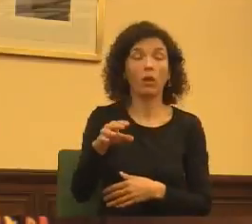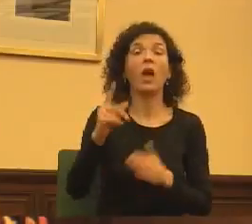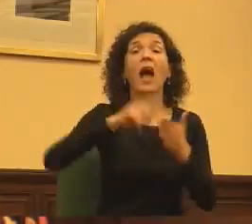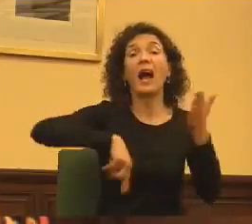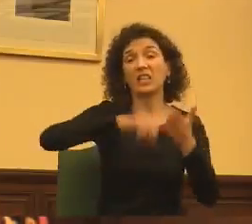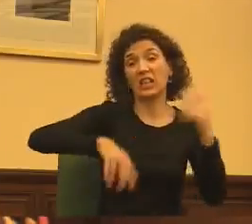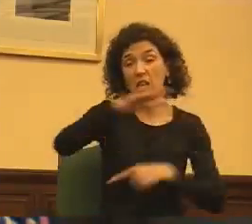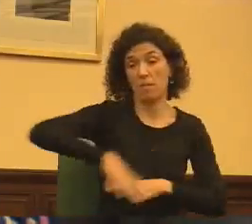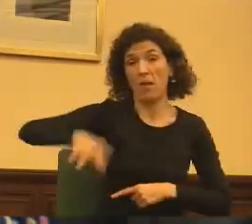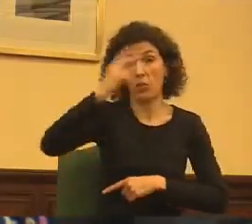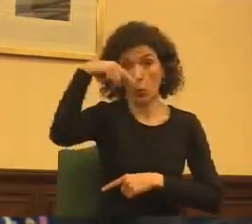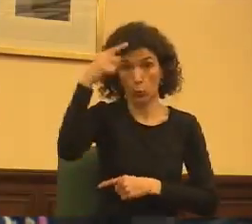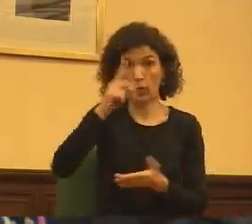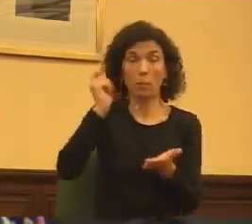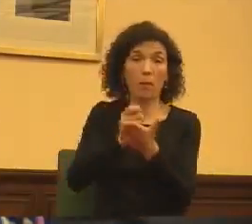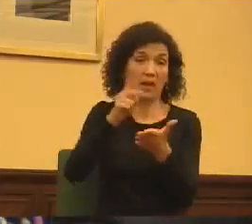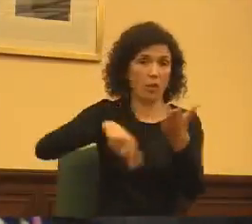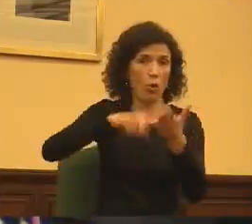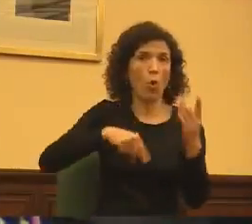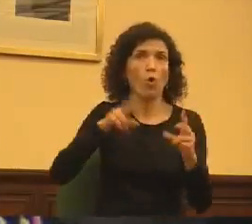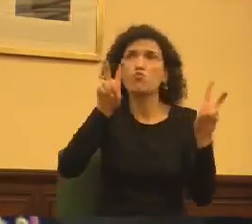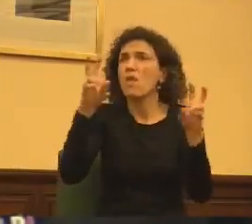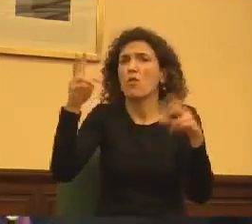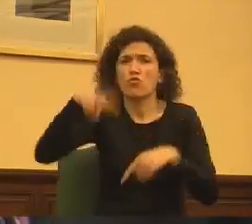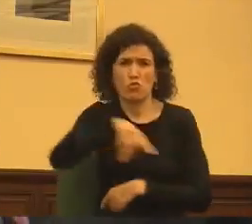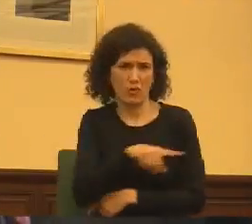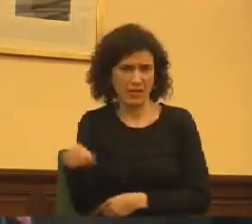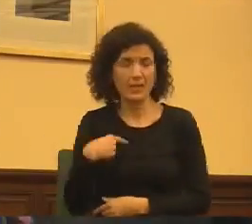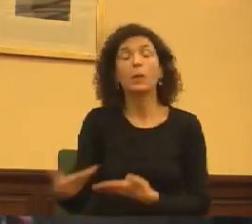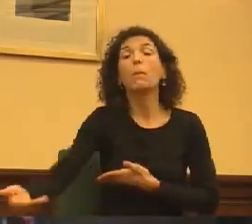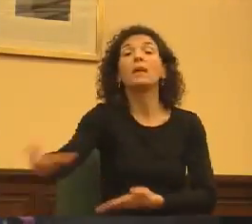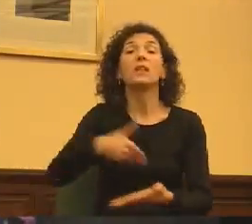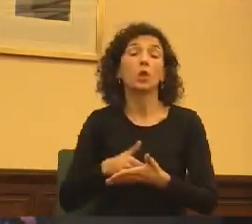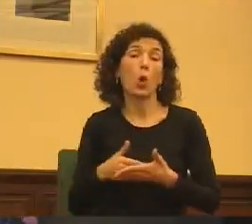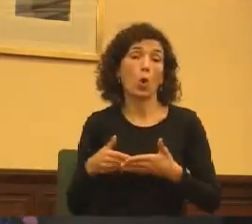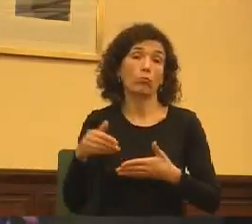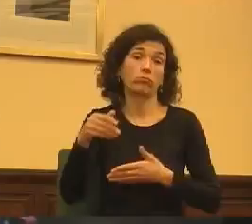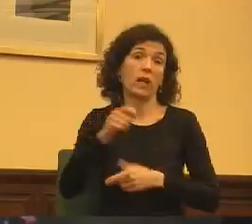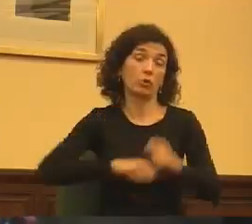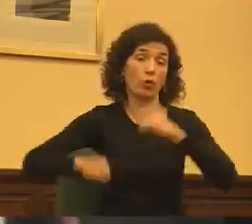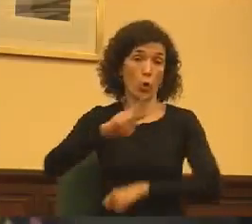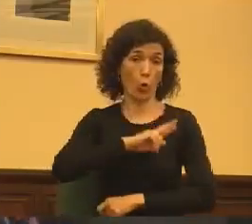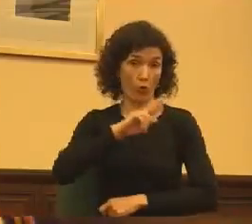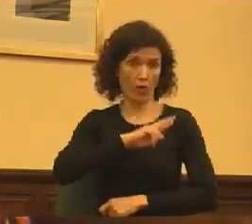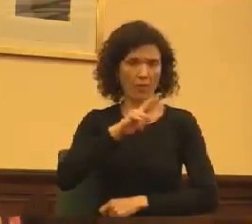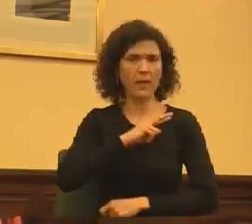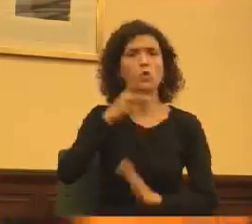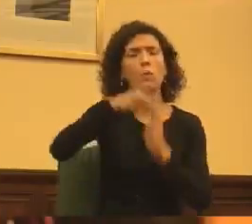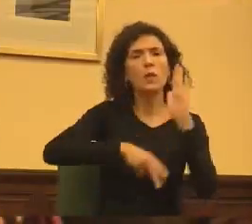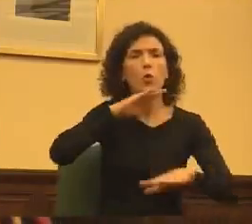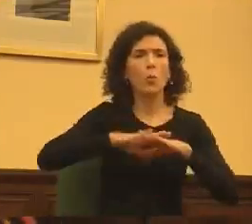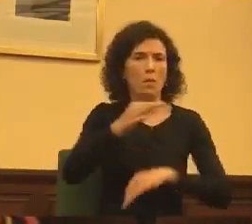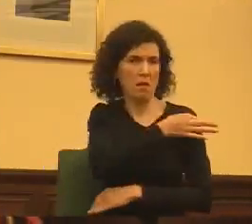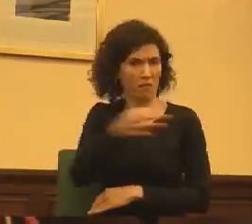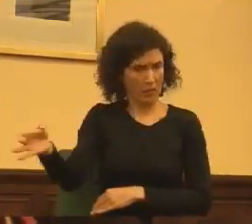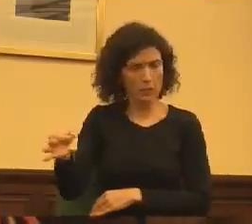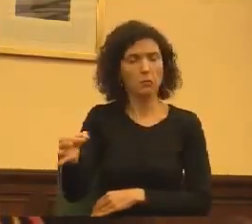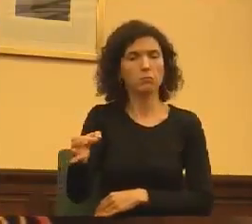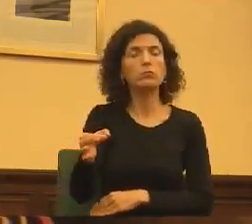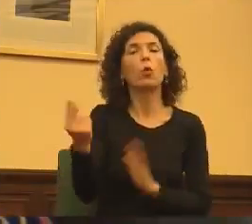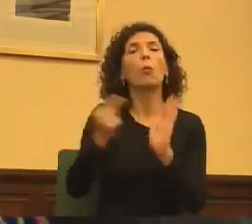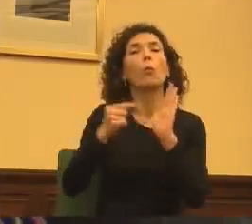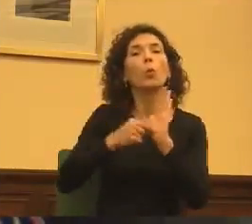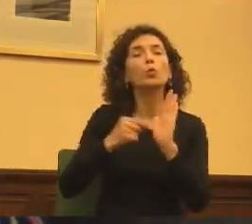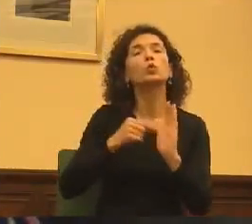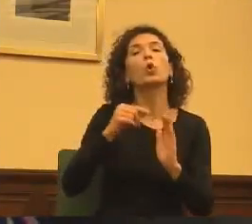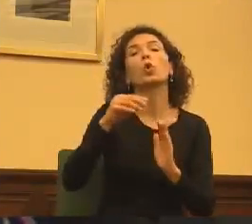alquiler de espacios culturales. No es ninguna novedad. La petición a la cofradía cumple perfectamente la normativa establecida en su